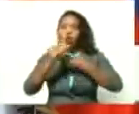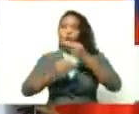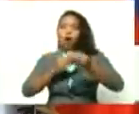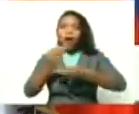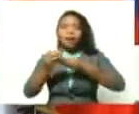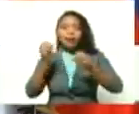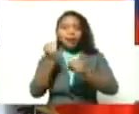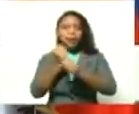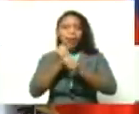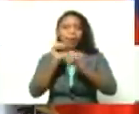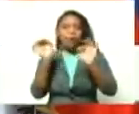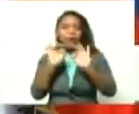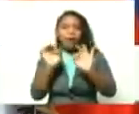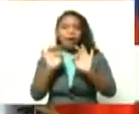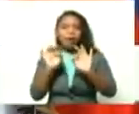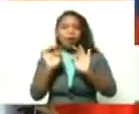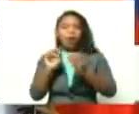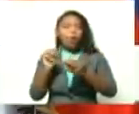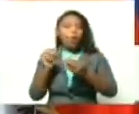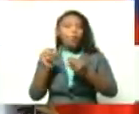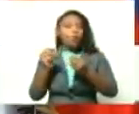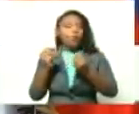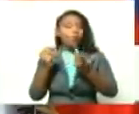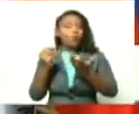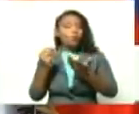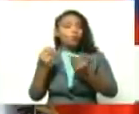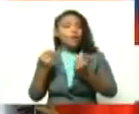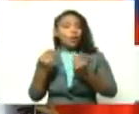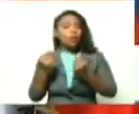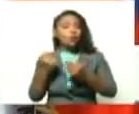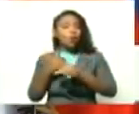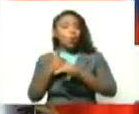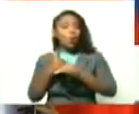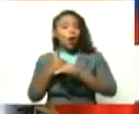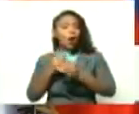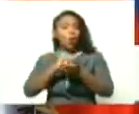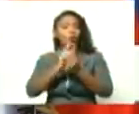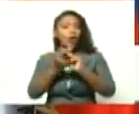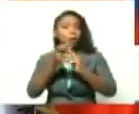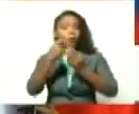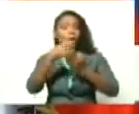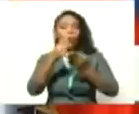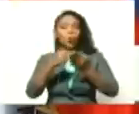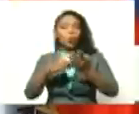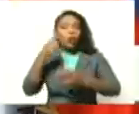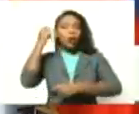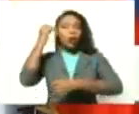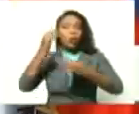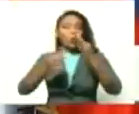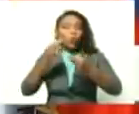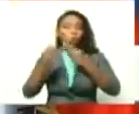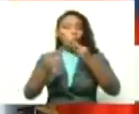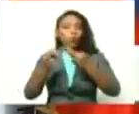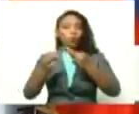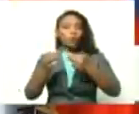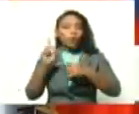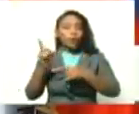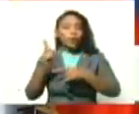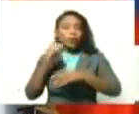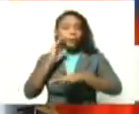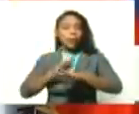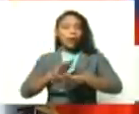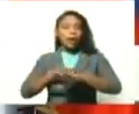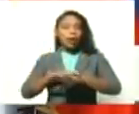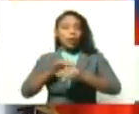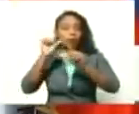dolosamente un recurso de apelación ante un cambio de calificación jurídica, desestimación de delito o